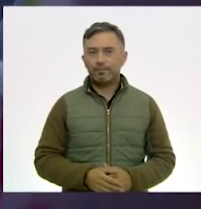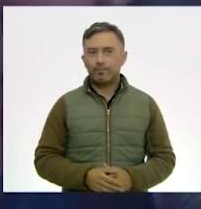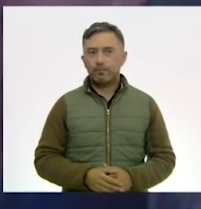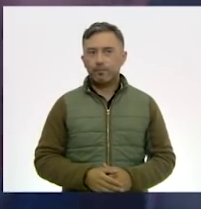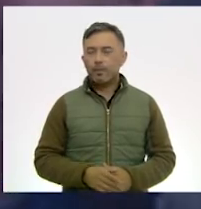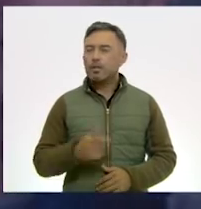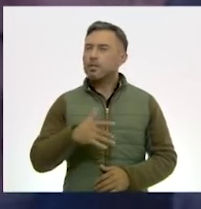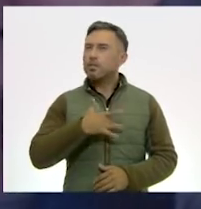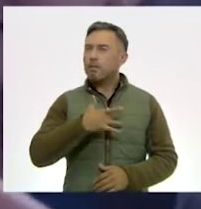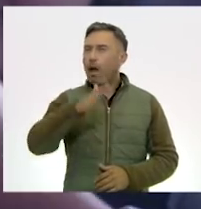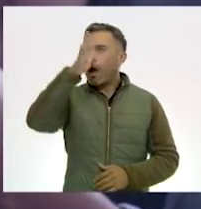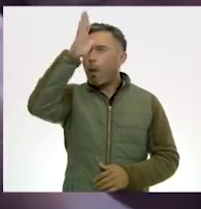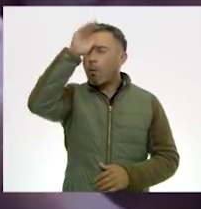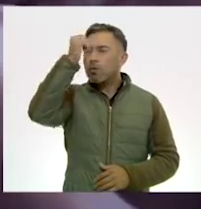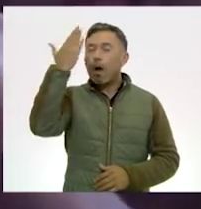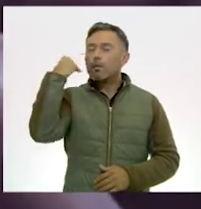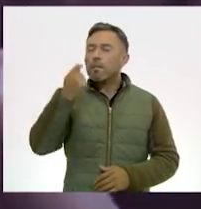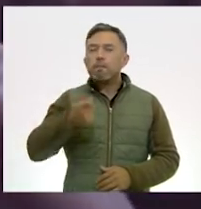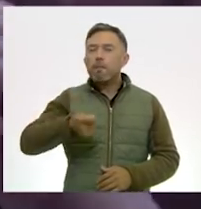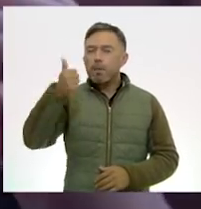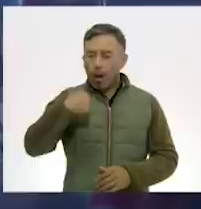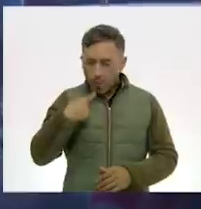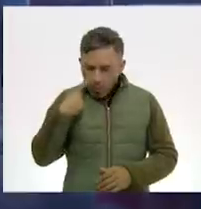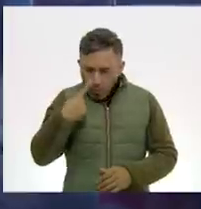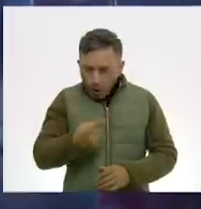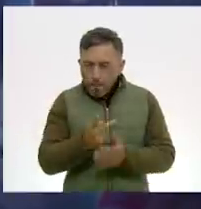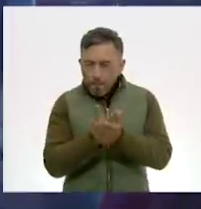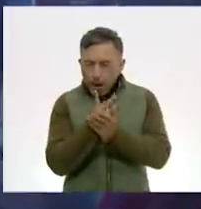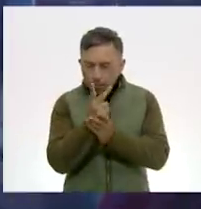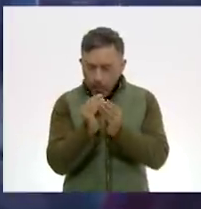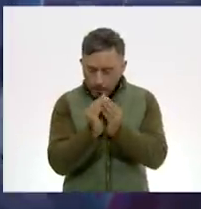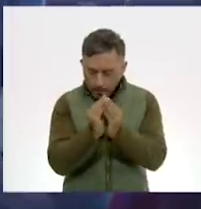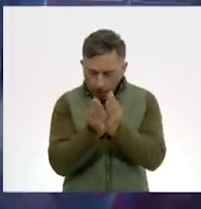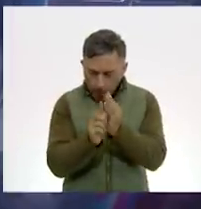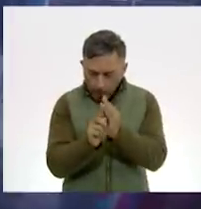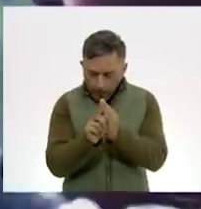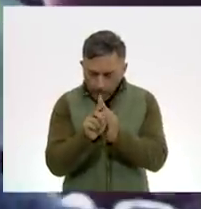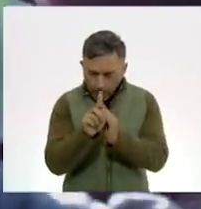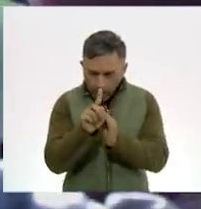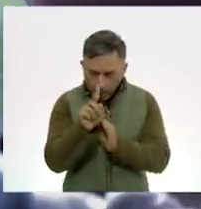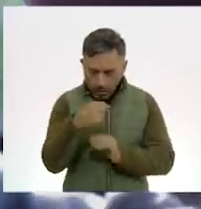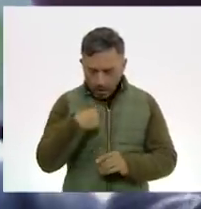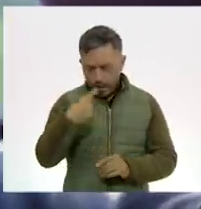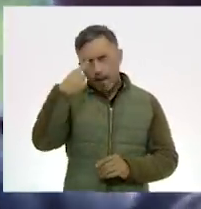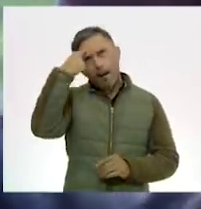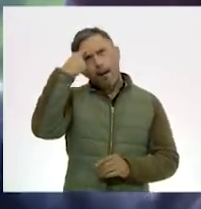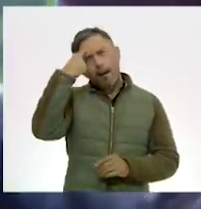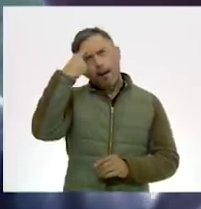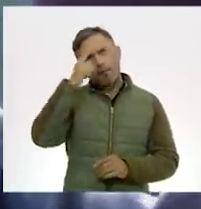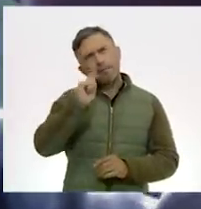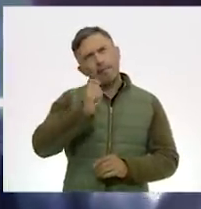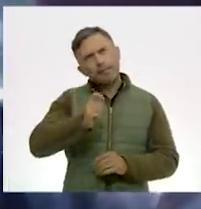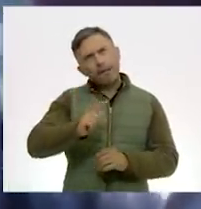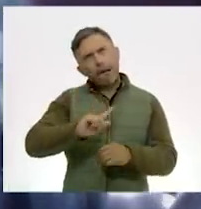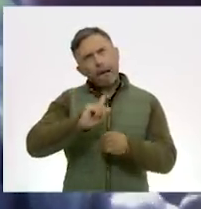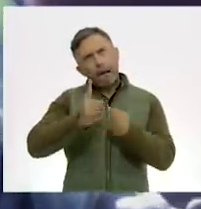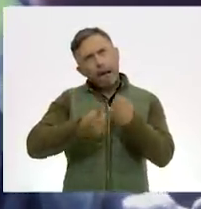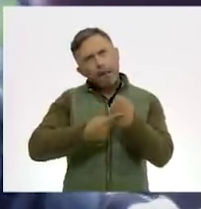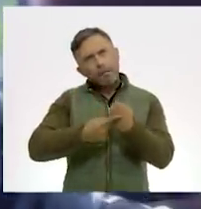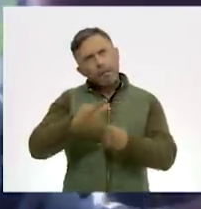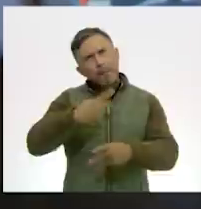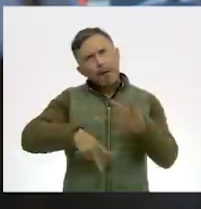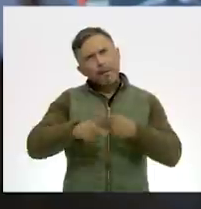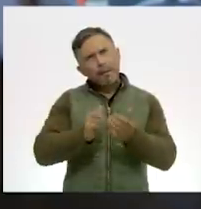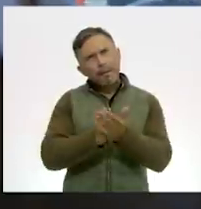Todavía me acuerdo la primera vez que vi germinar una plantita y en mi cabeza solo podía pensar qué tenía que pasar en él para que